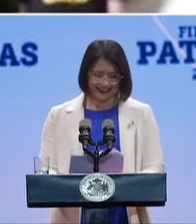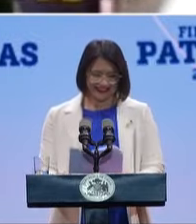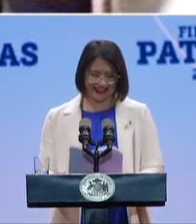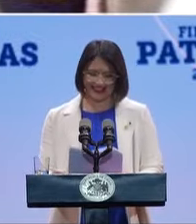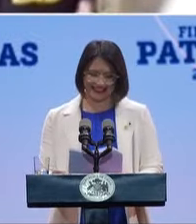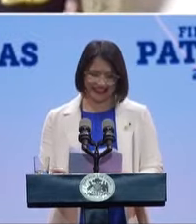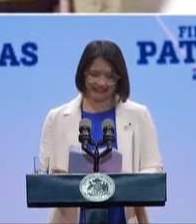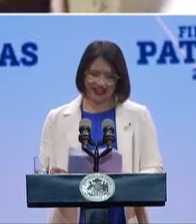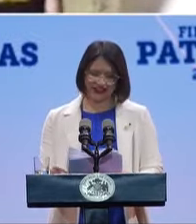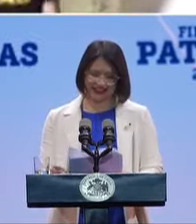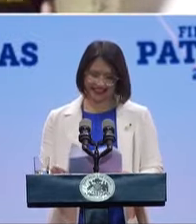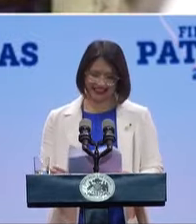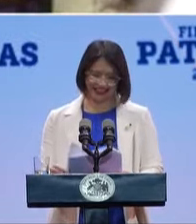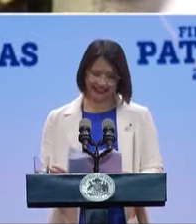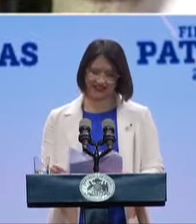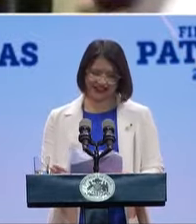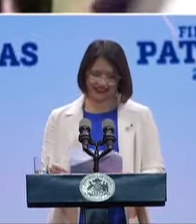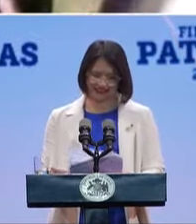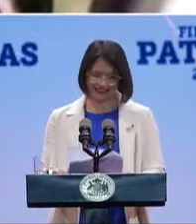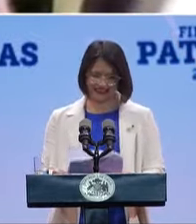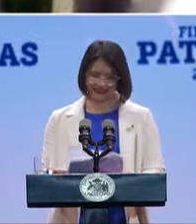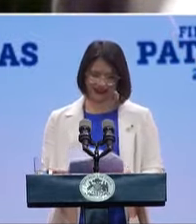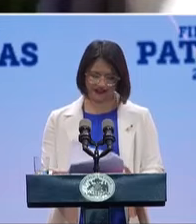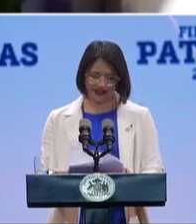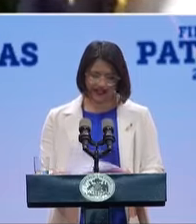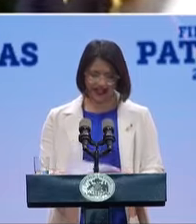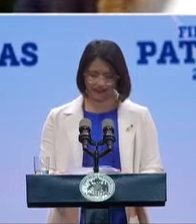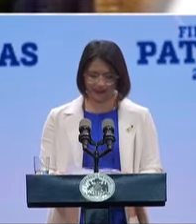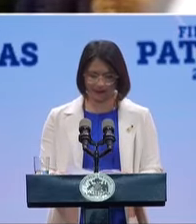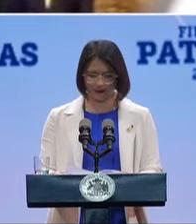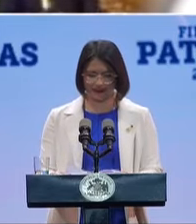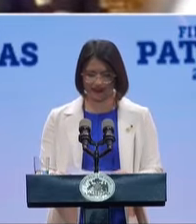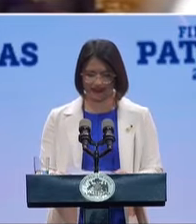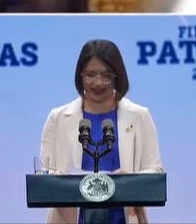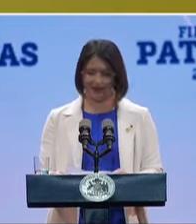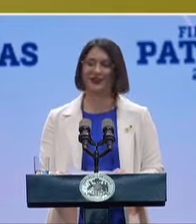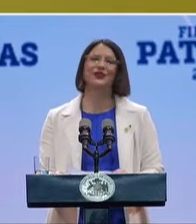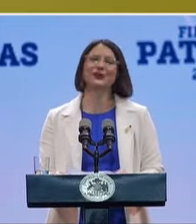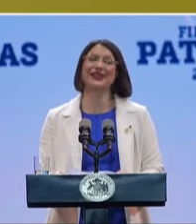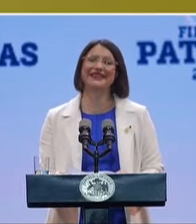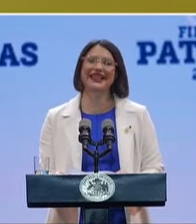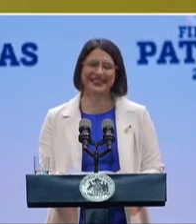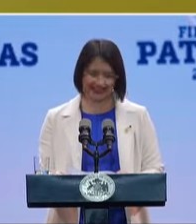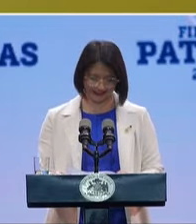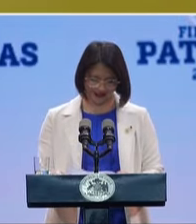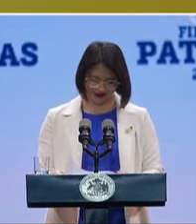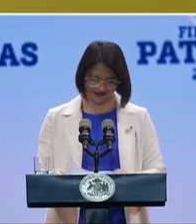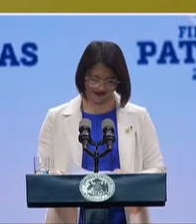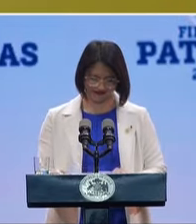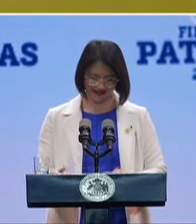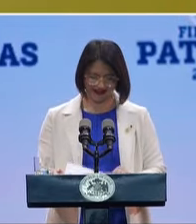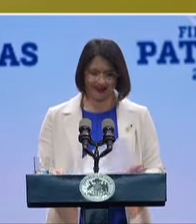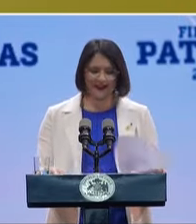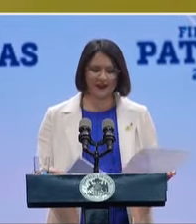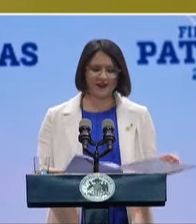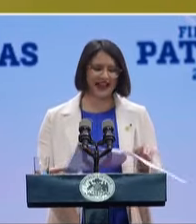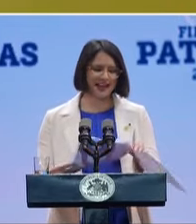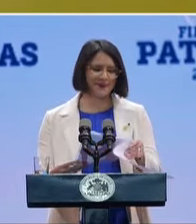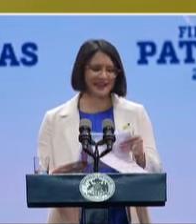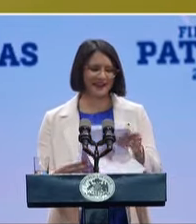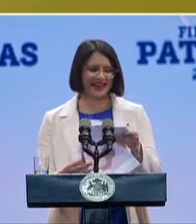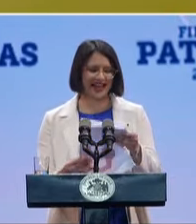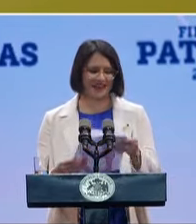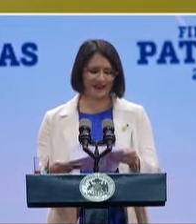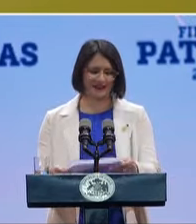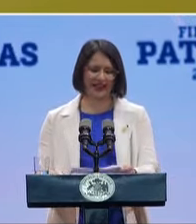mayor protección, el mayor despliegue lo tiene evidentemente el presidente en funciones y su familia. Después vienen los